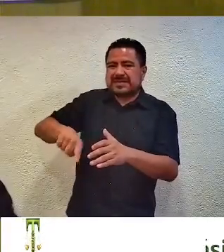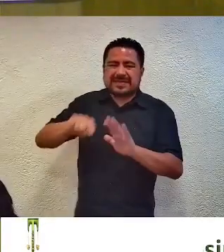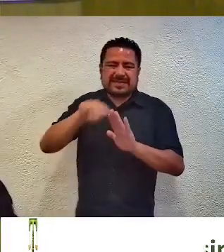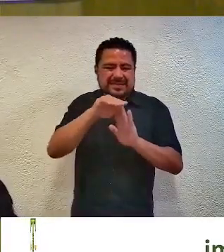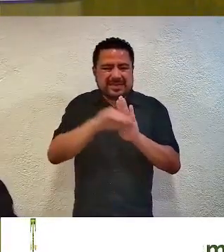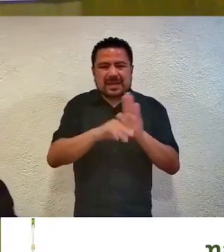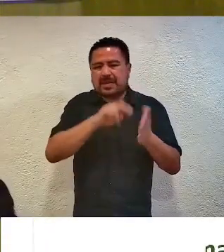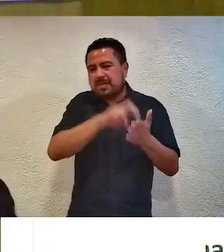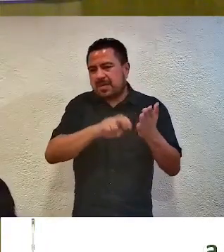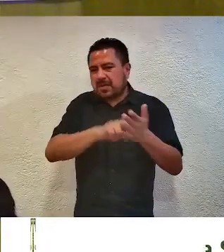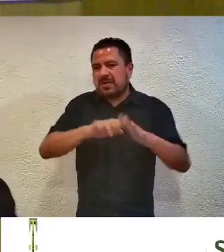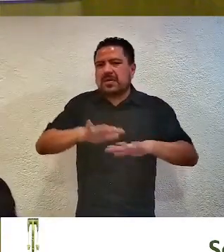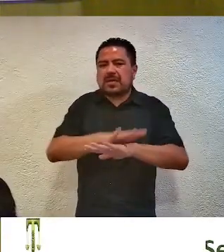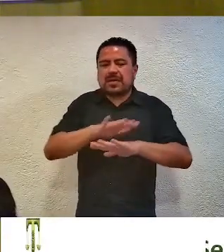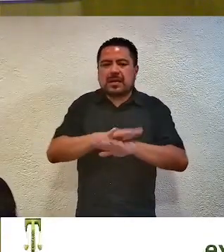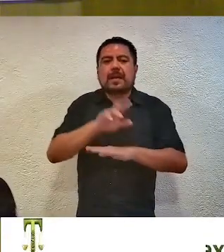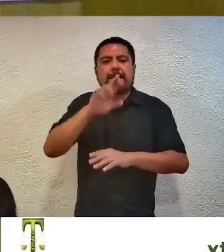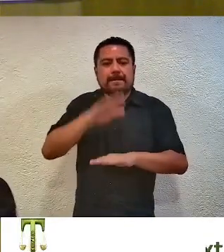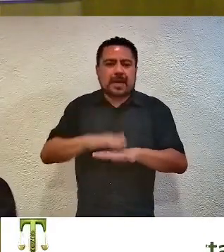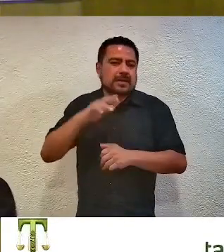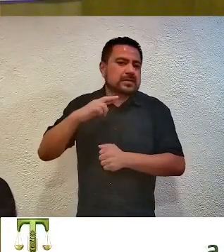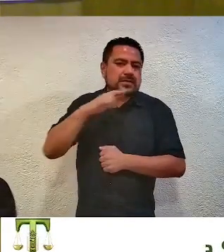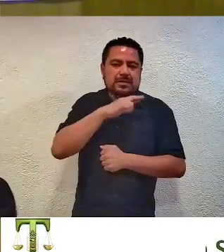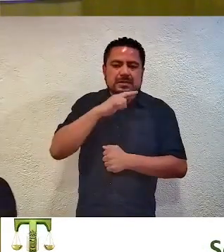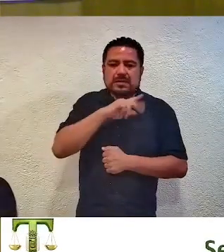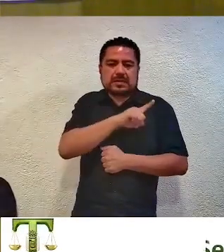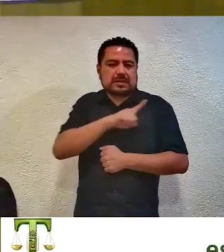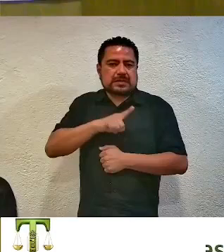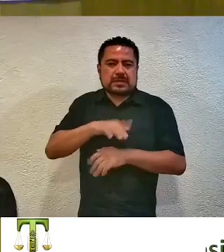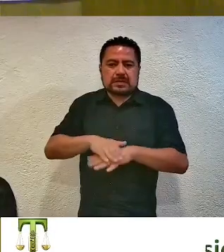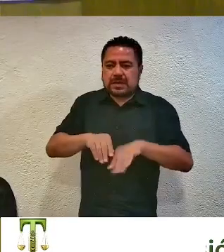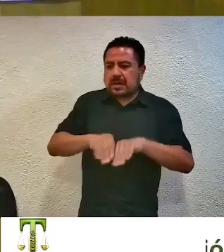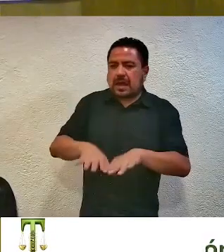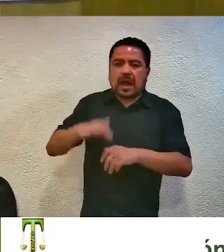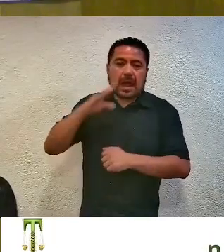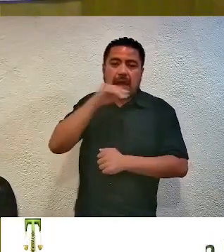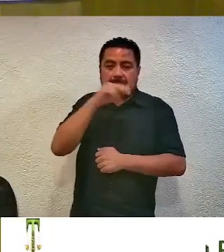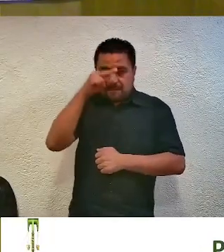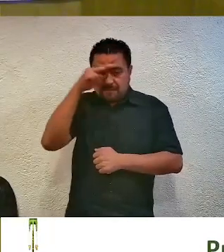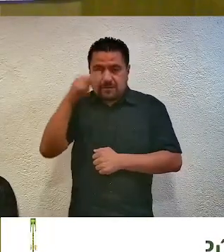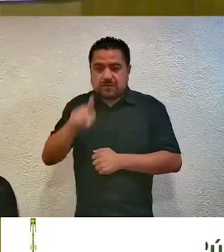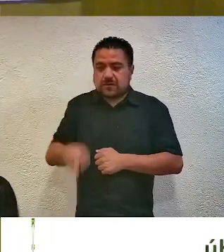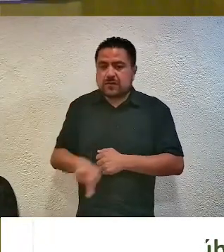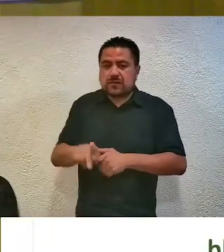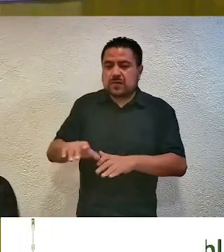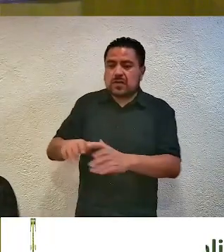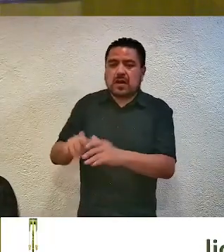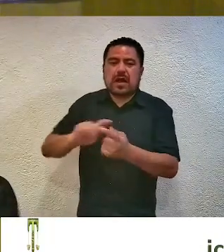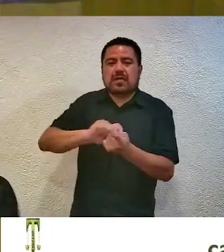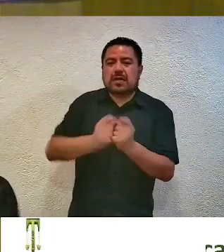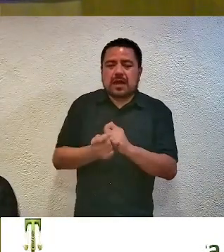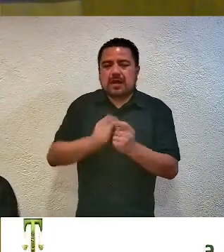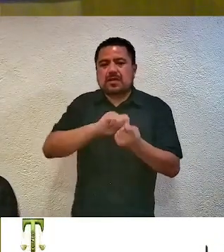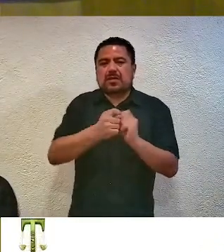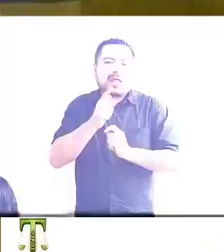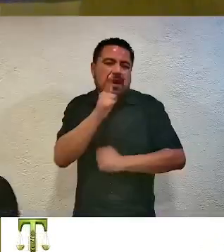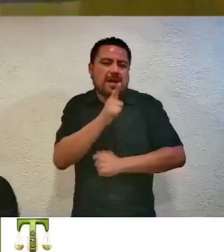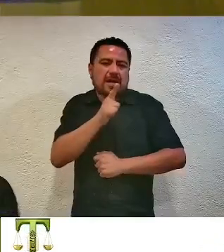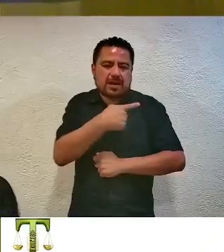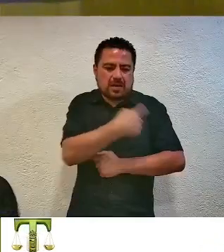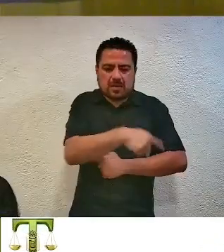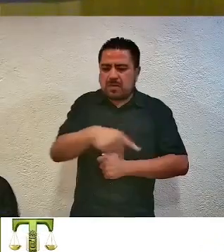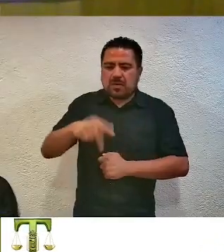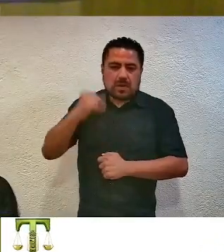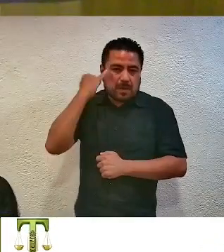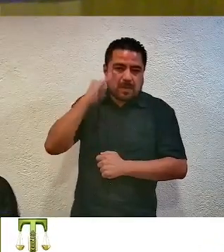lineamientos modificados, inmediatamente se verán difundir al pueblo afromexicano y previa traducción a las respectivas lenguas a los